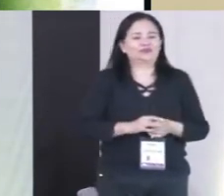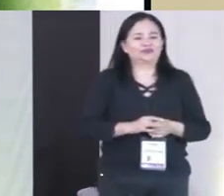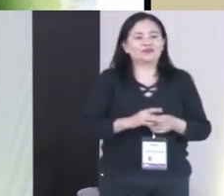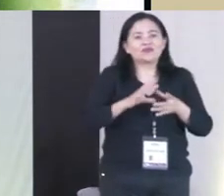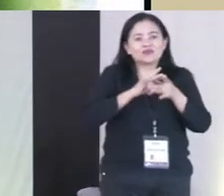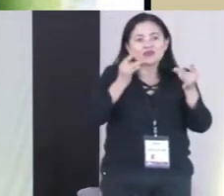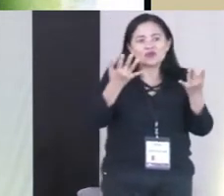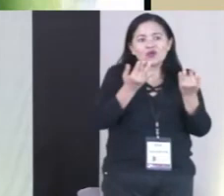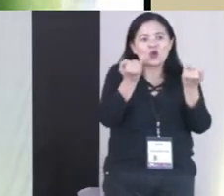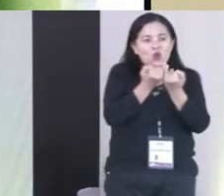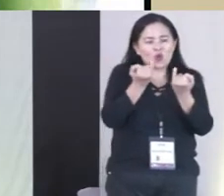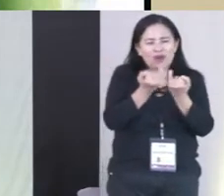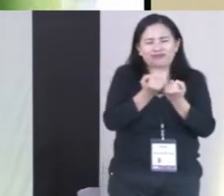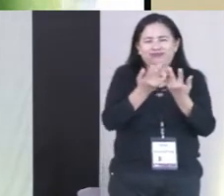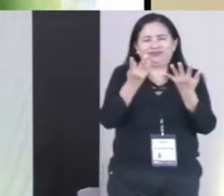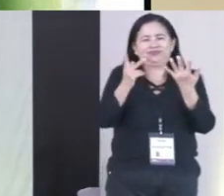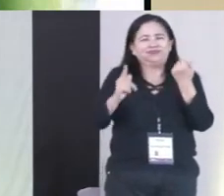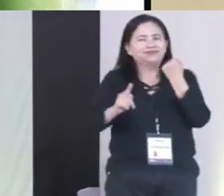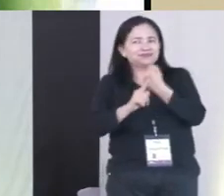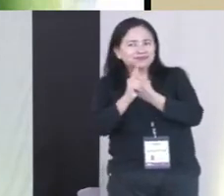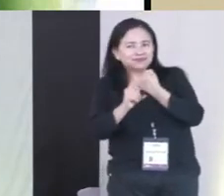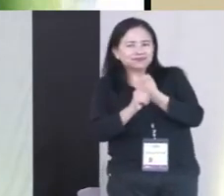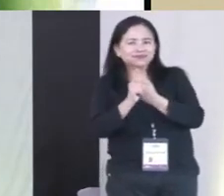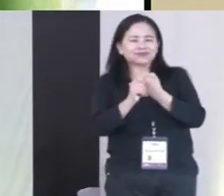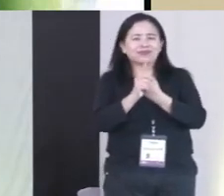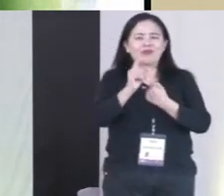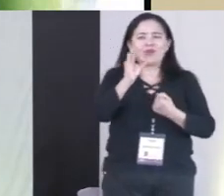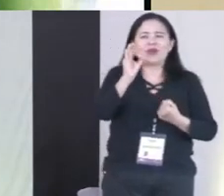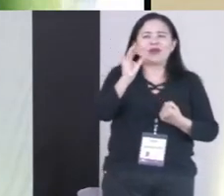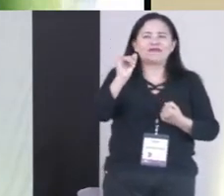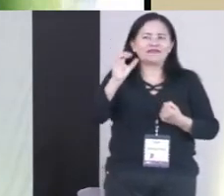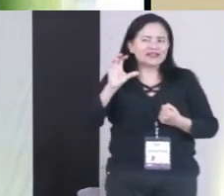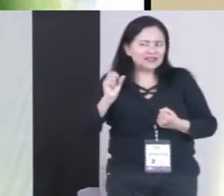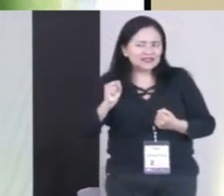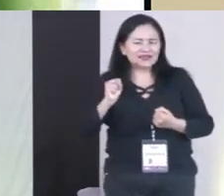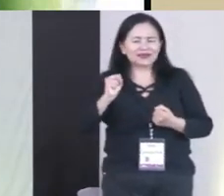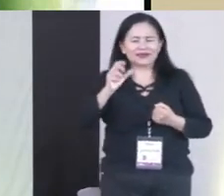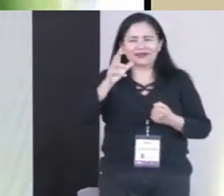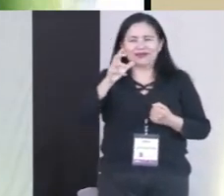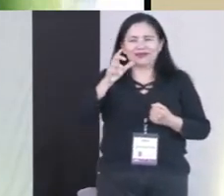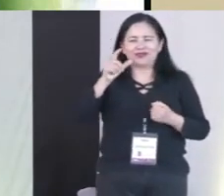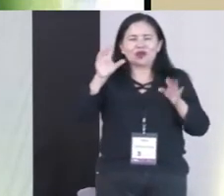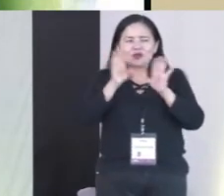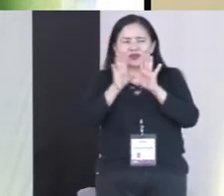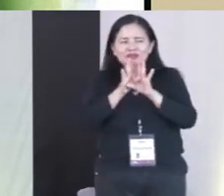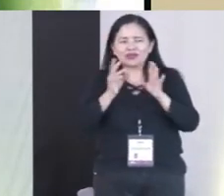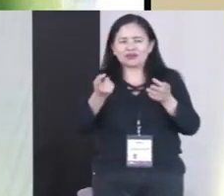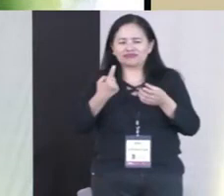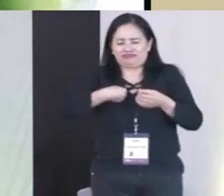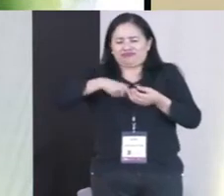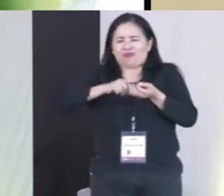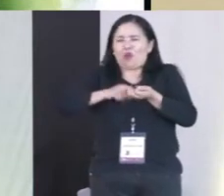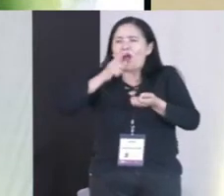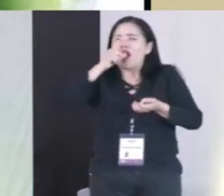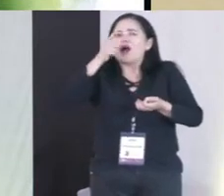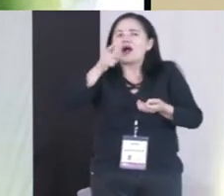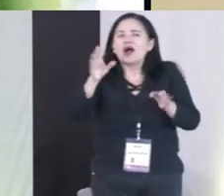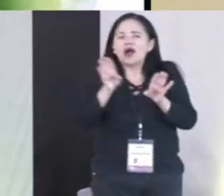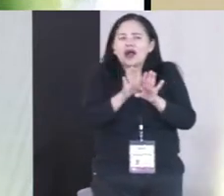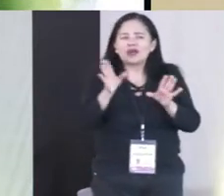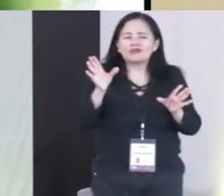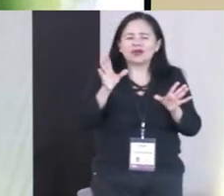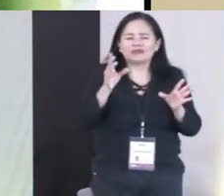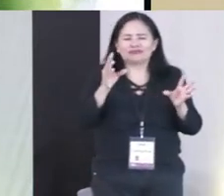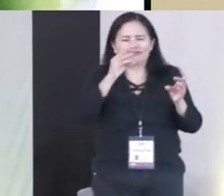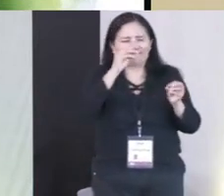de lo que son los problemas de la física cuántica y cómo tienen que ver con el alma. Y lo más increíble es que todo esto que es